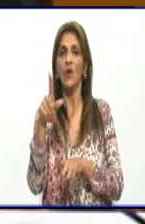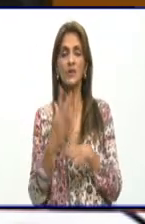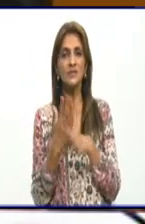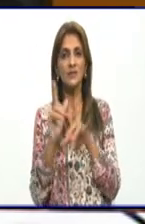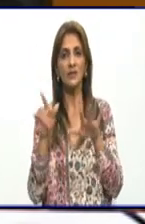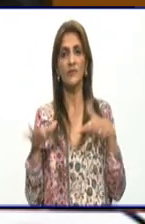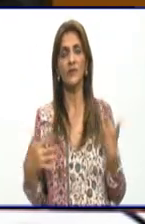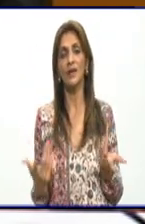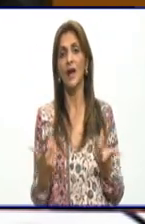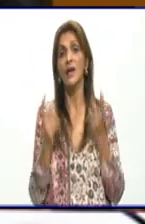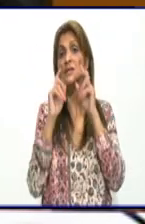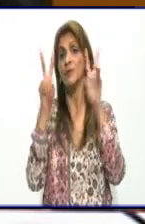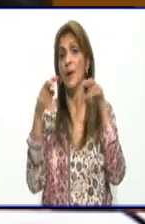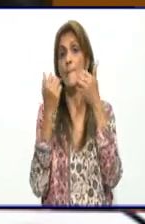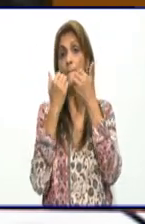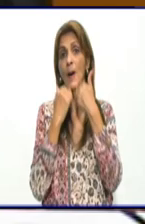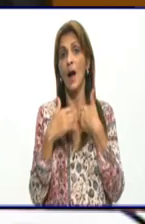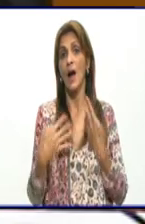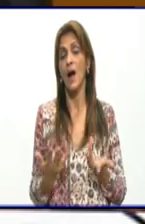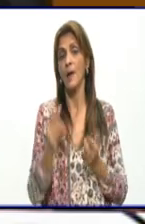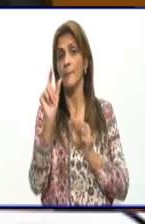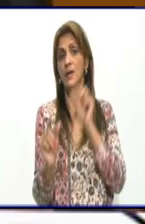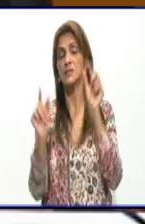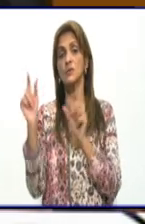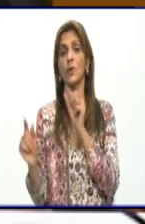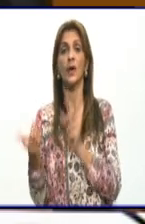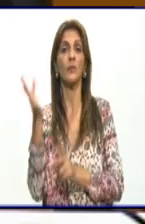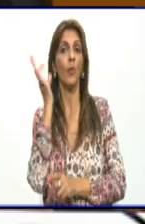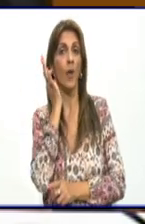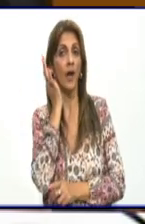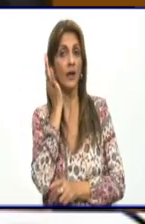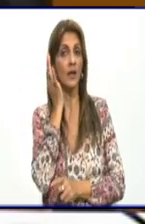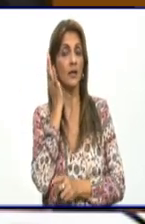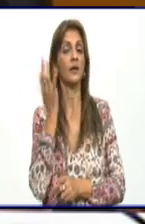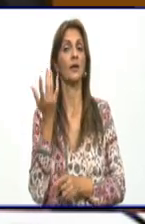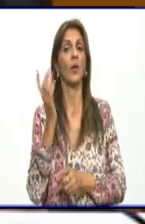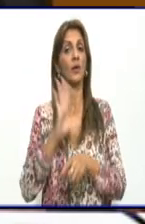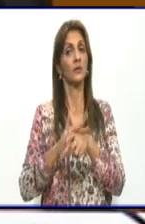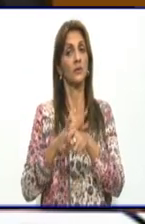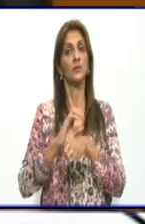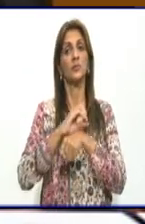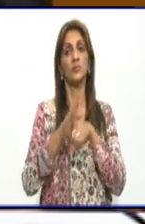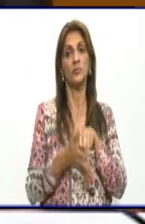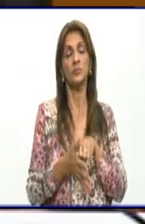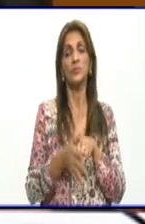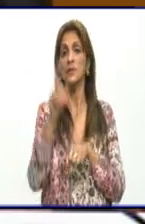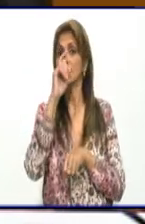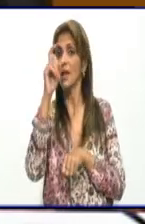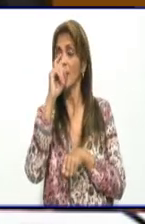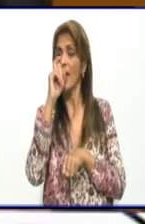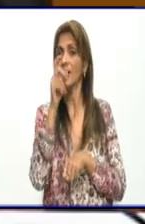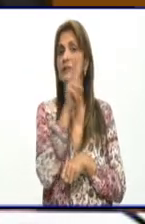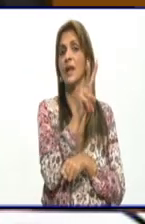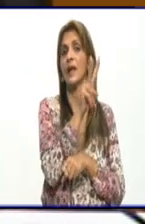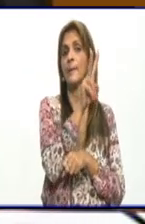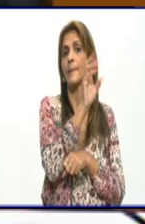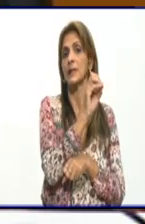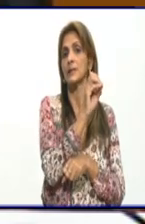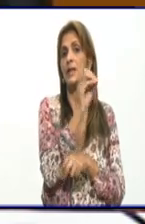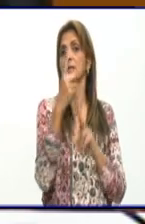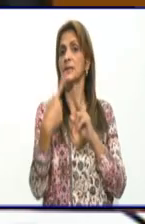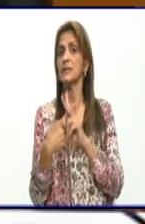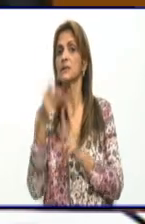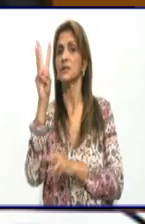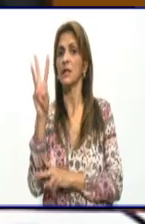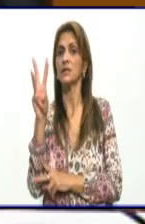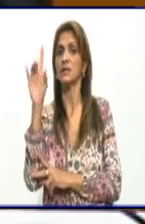está predominando el sexo femenino y la edad que predomina es la edad entre 20 y 39 años de edad. Esa es la situación hoy que